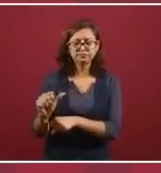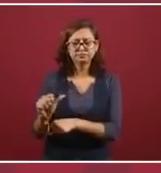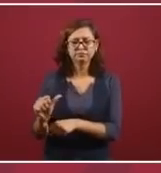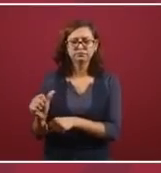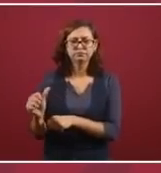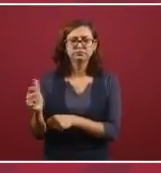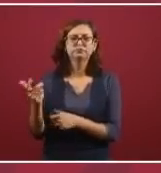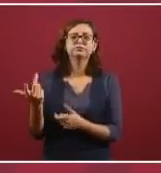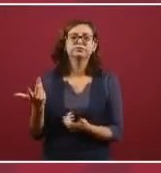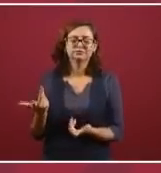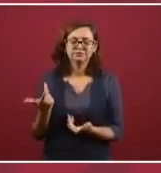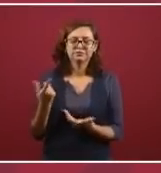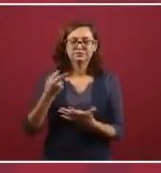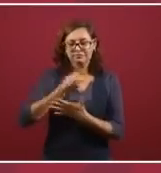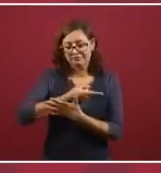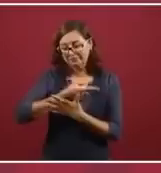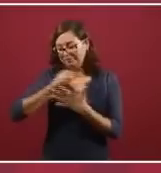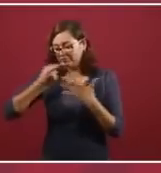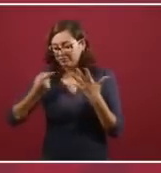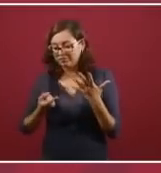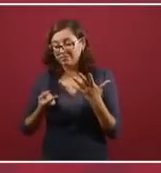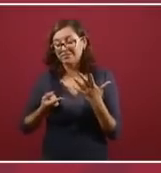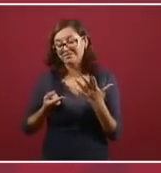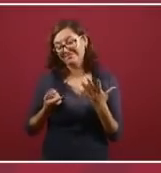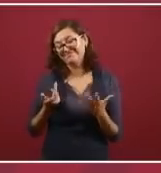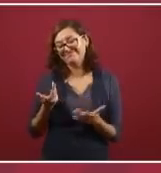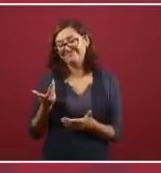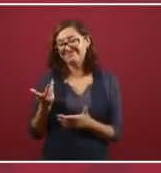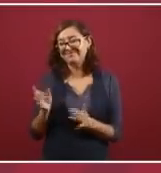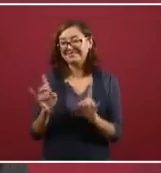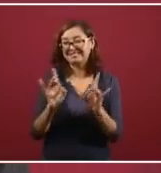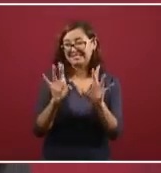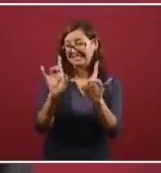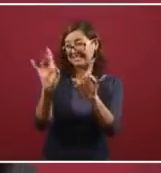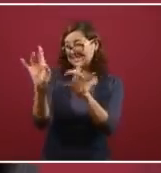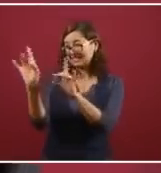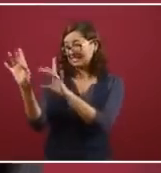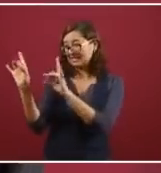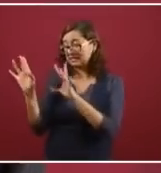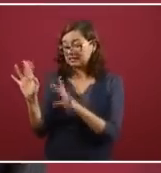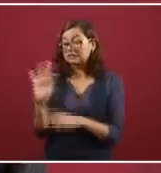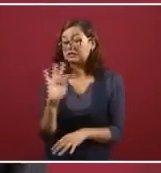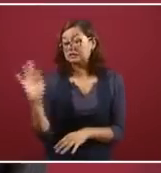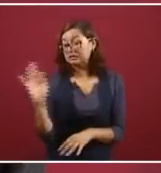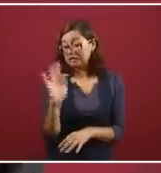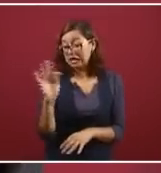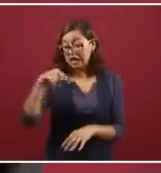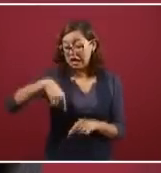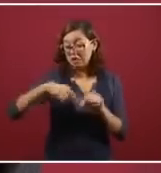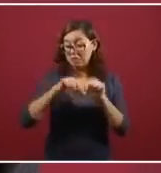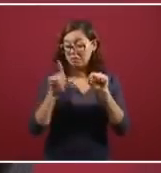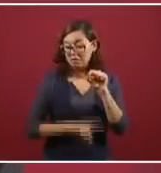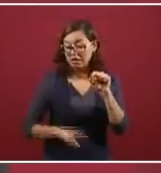podría tener algún efecto en México, pero